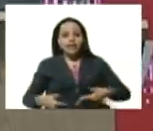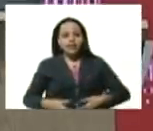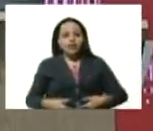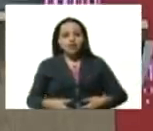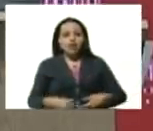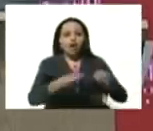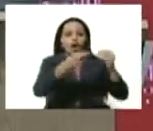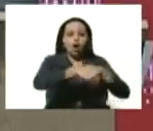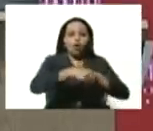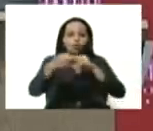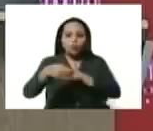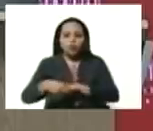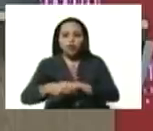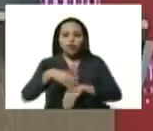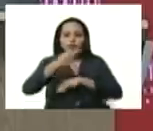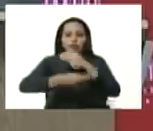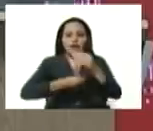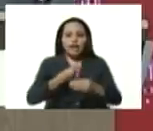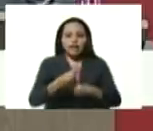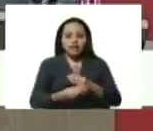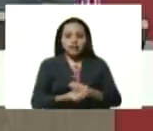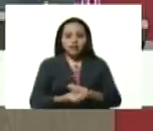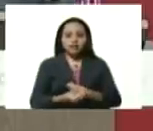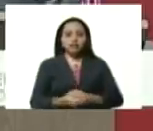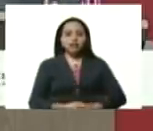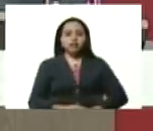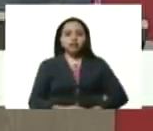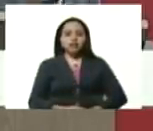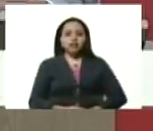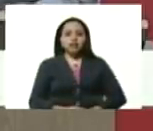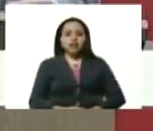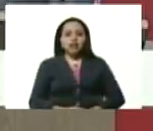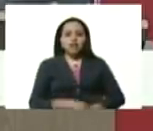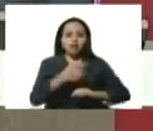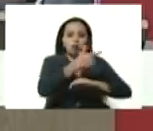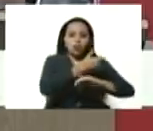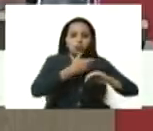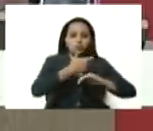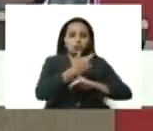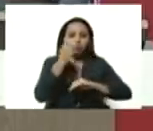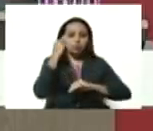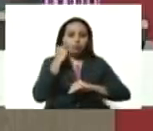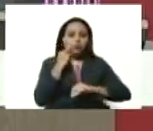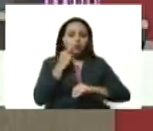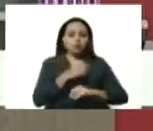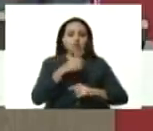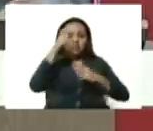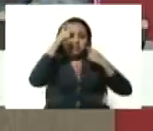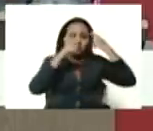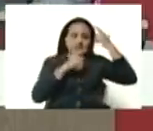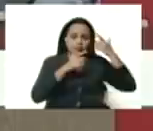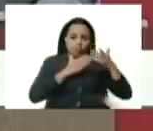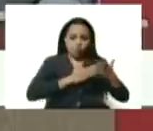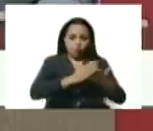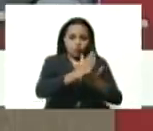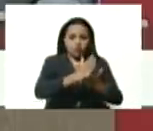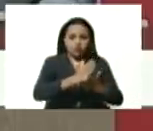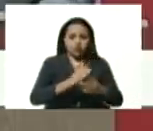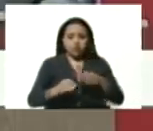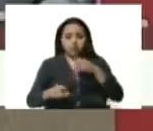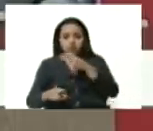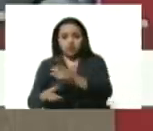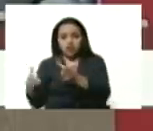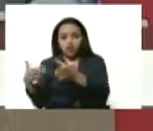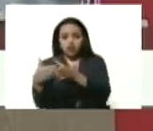para buscar un acuerdo consensuado y concertado entre el gobierno bolivariano, las fuerzas del chavismo y las